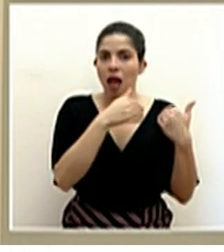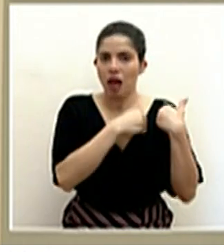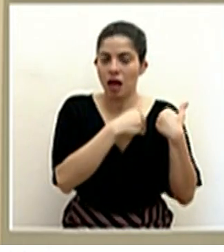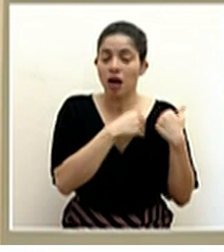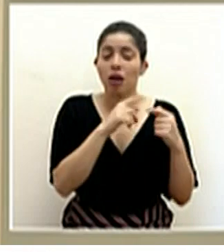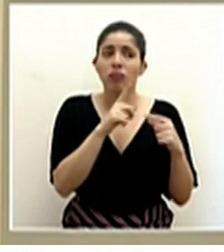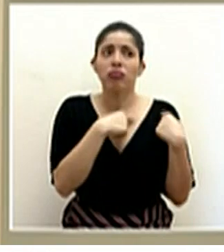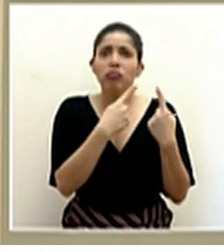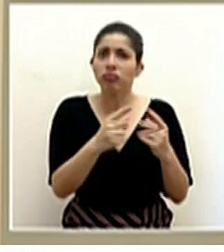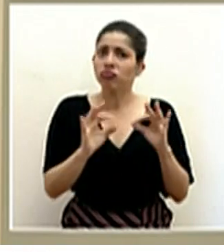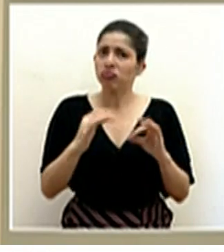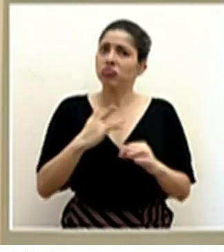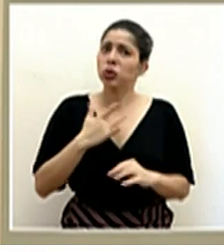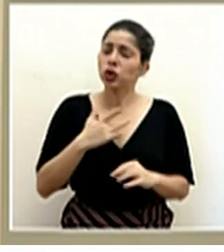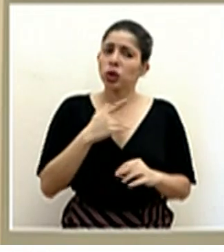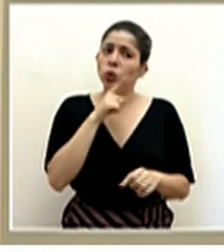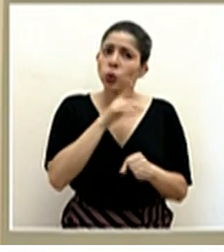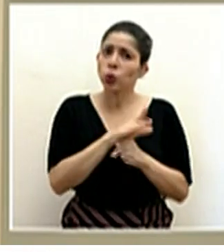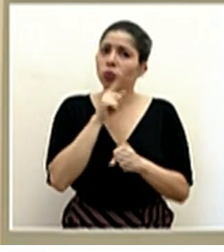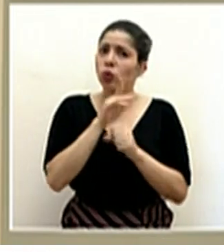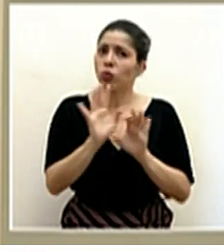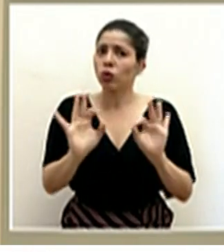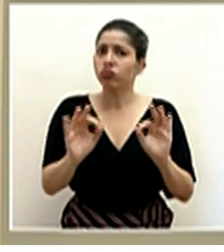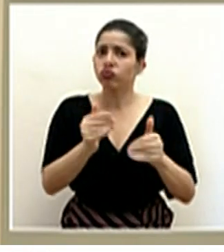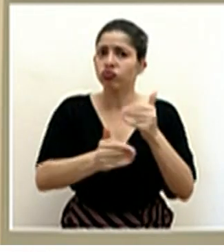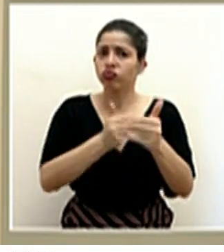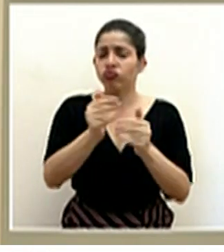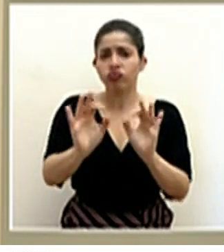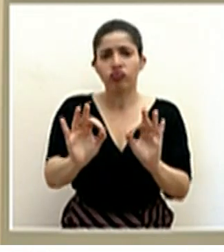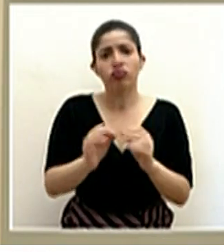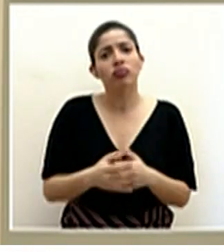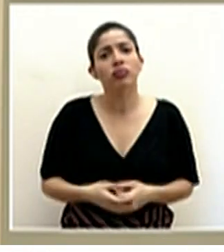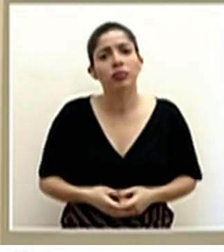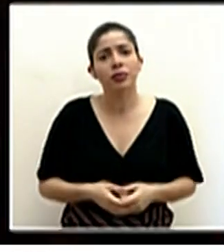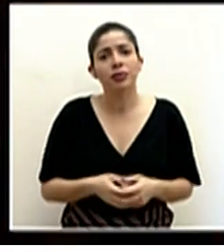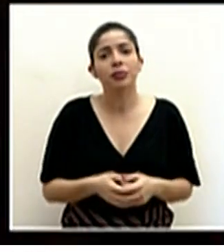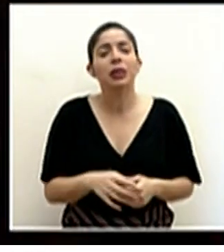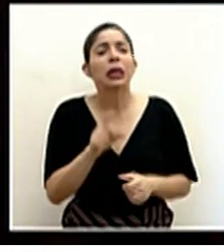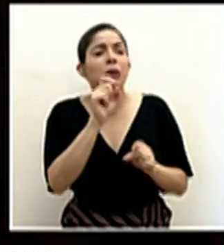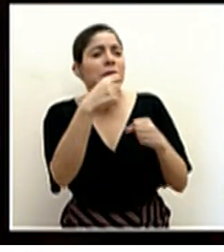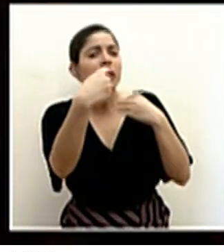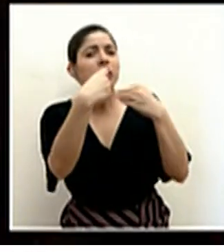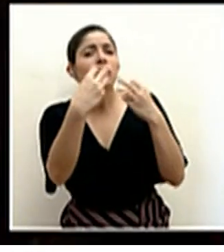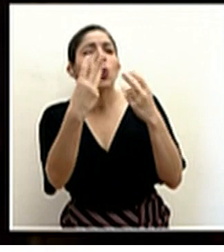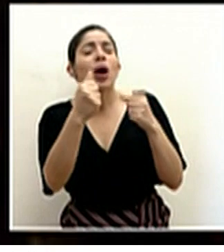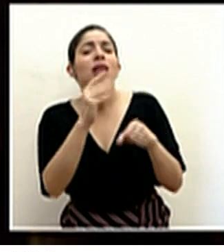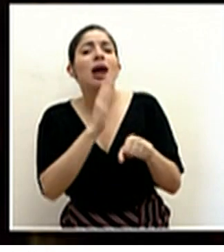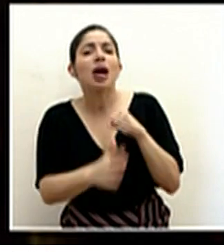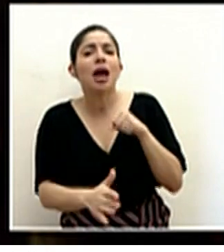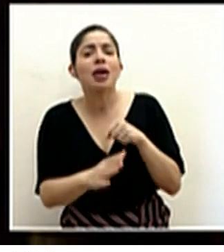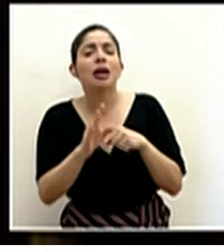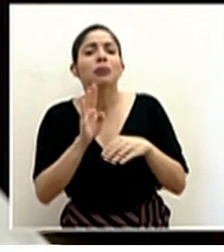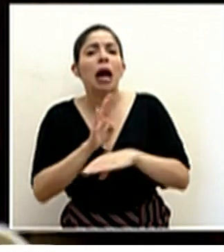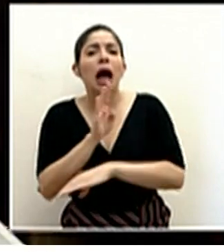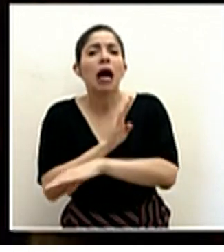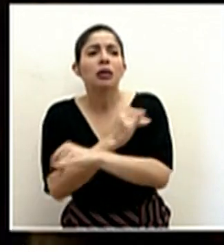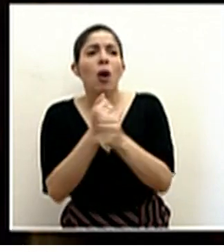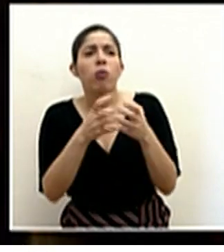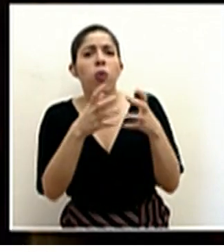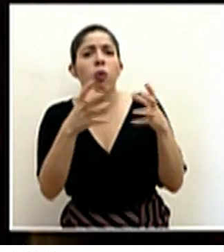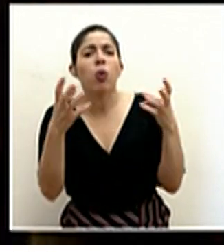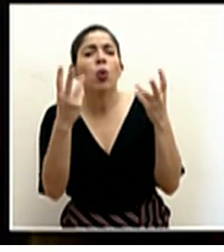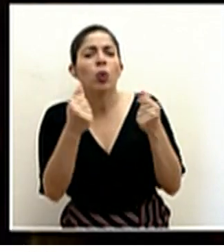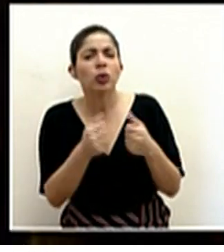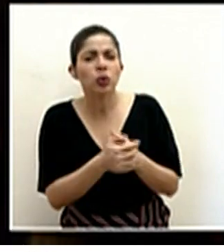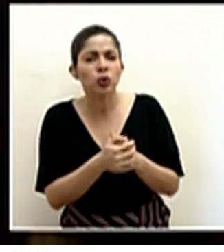por el momento sentimos que se ha estado cumpliendo y ha estado marchando bien. Y nada más si podemos detallar los casos de Cañas y Bagaces, que han estado creciendo mucho en la última